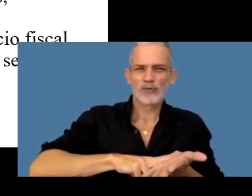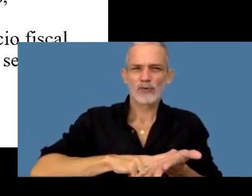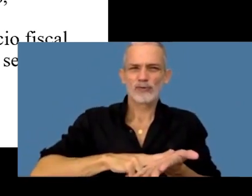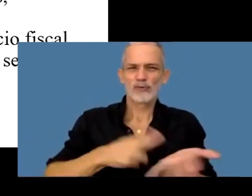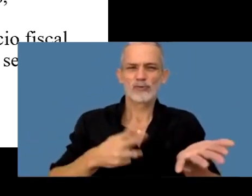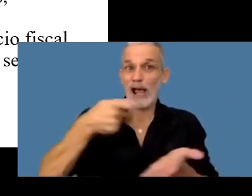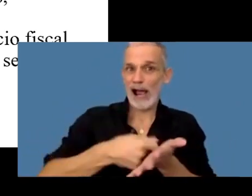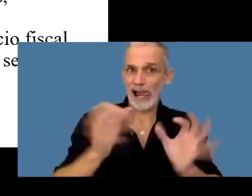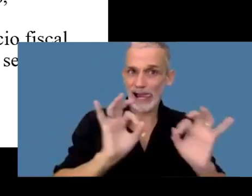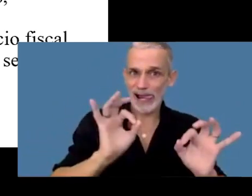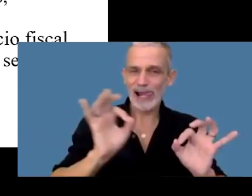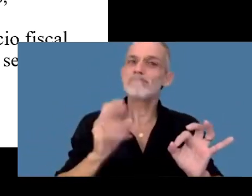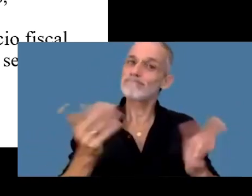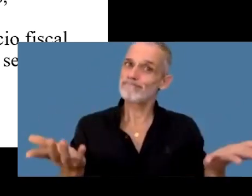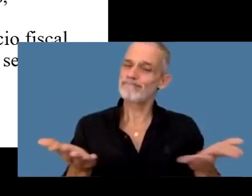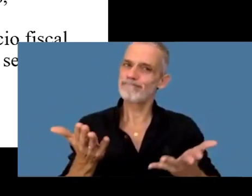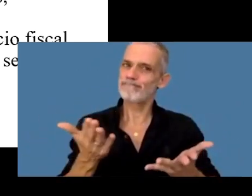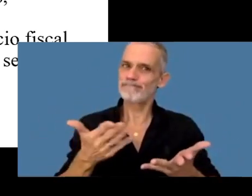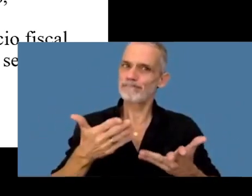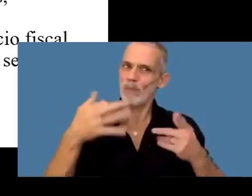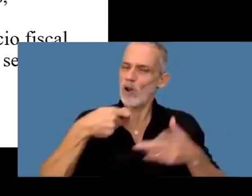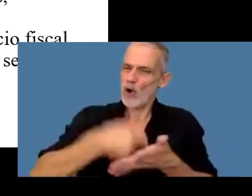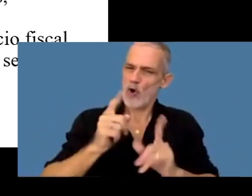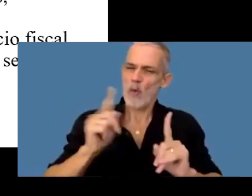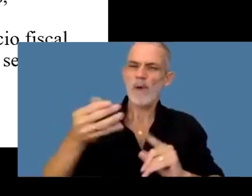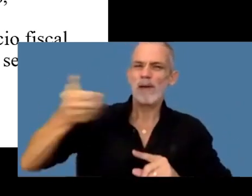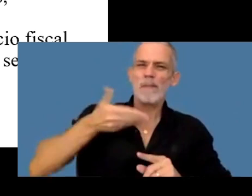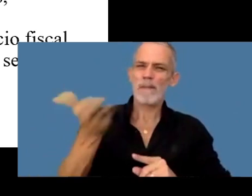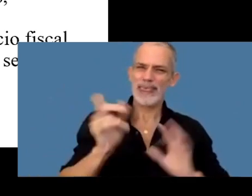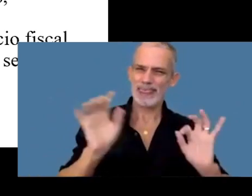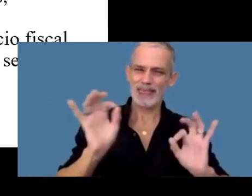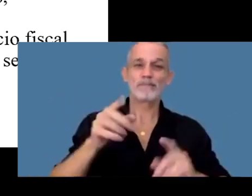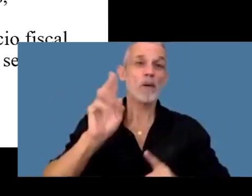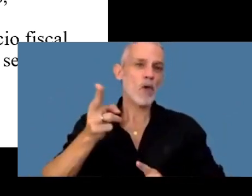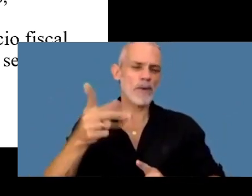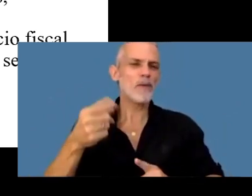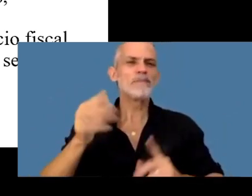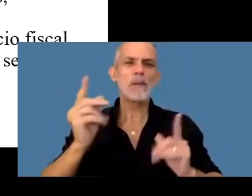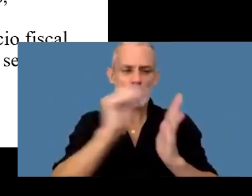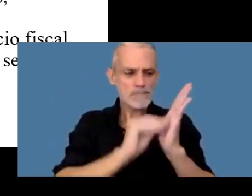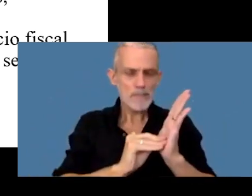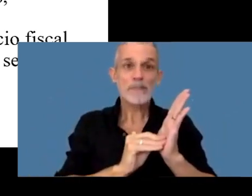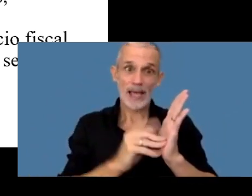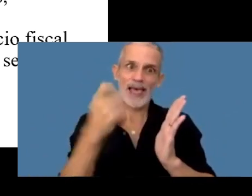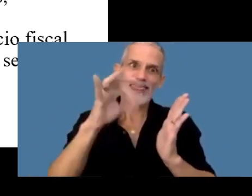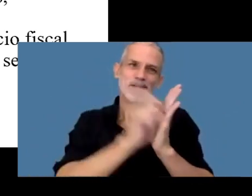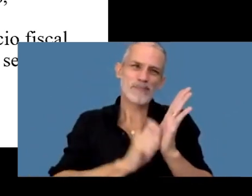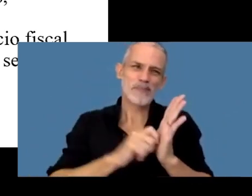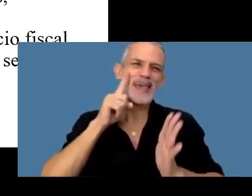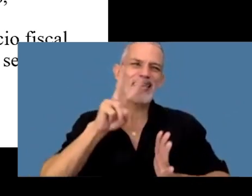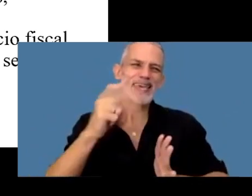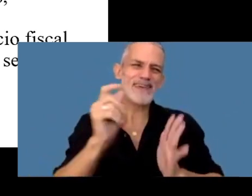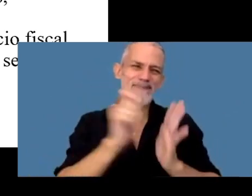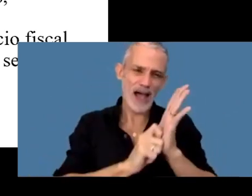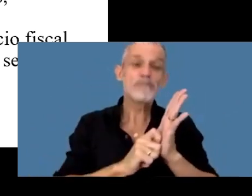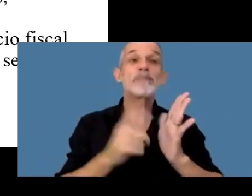algo interesante que me parece tener en cuenta, aparte del requisito de estar inscriptos, es que el